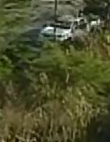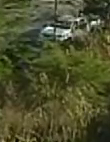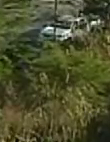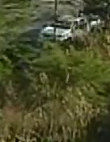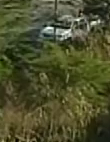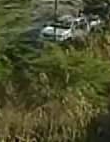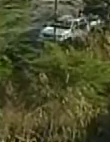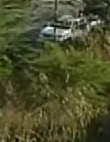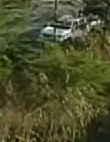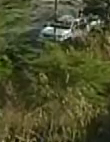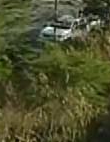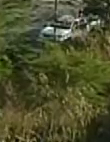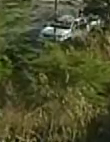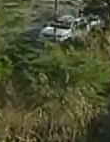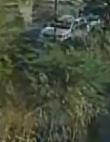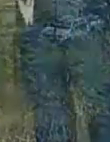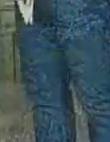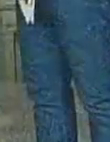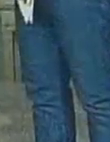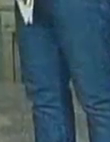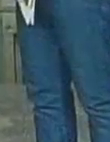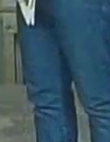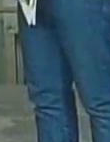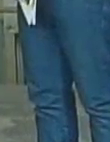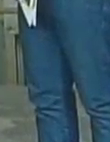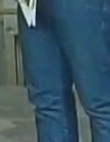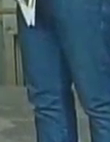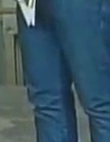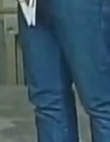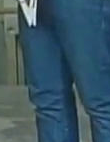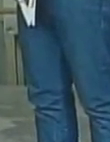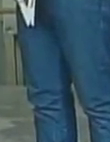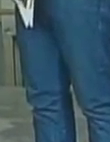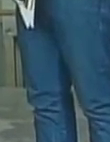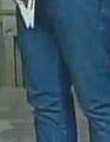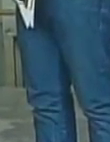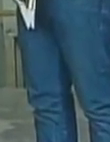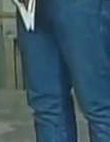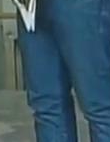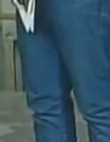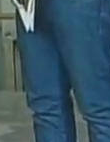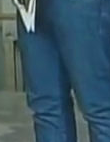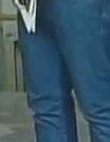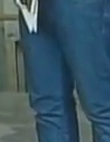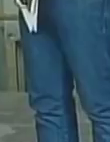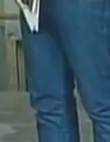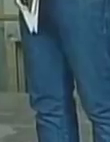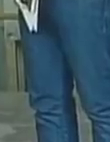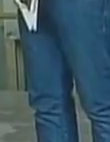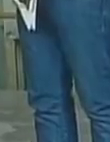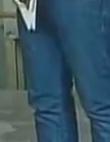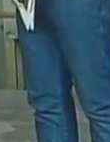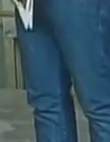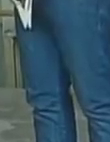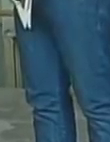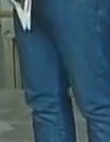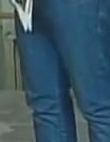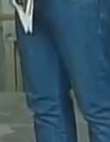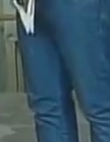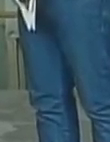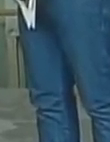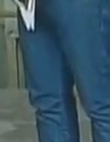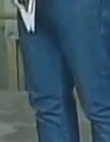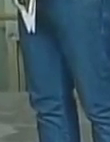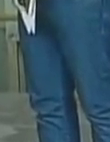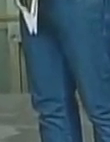uno la recorre, yo siempre la recorro. Y veo a nuestro pueblo trabajando, laborioso. Veo a nuestras